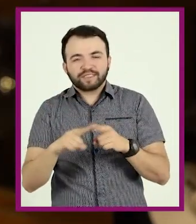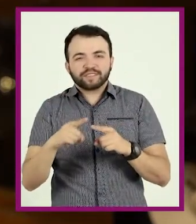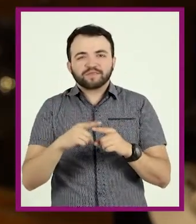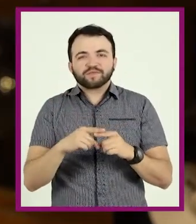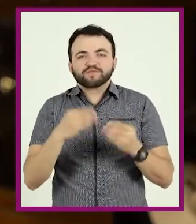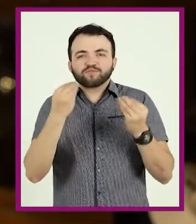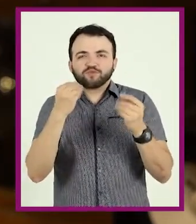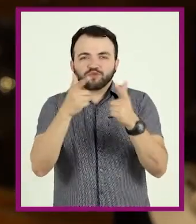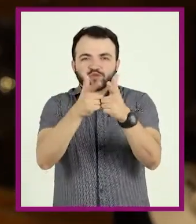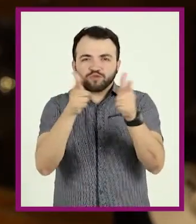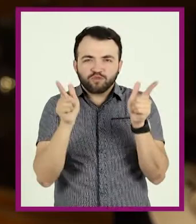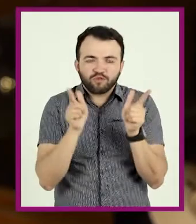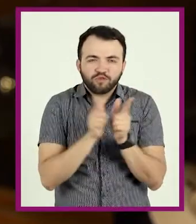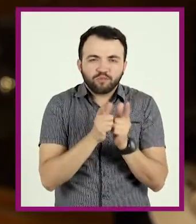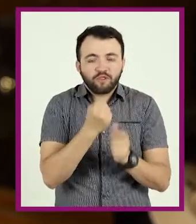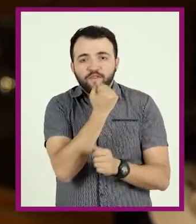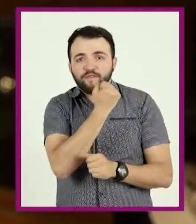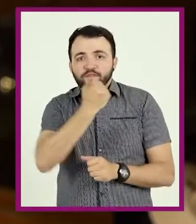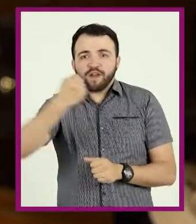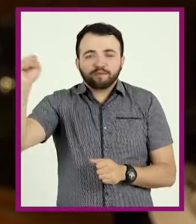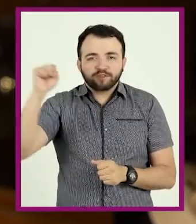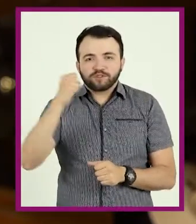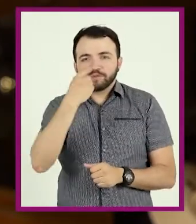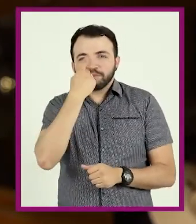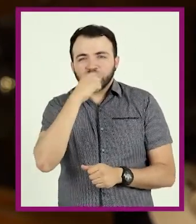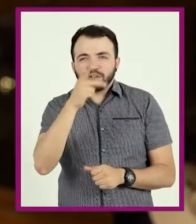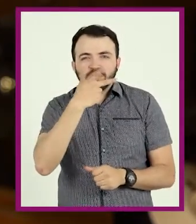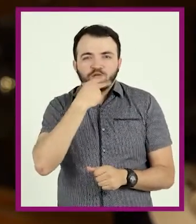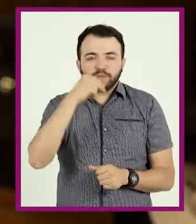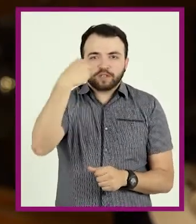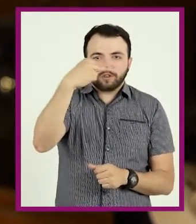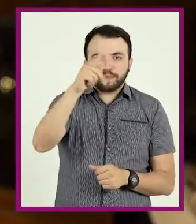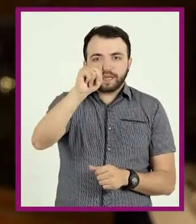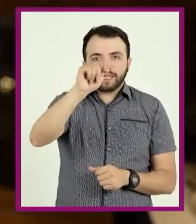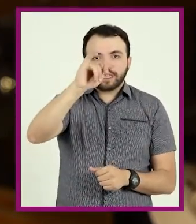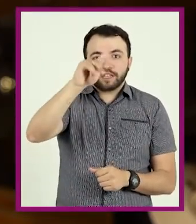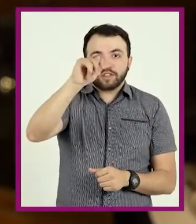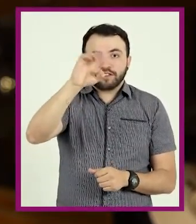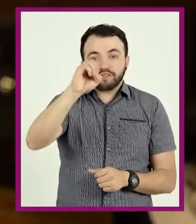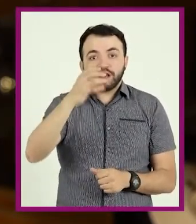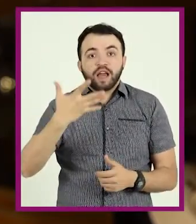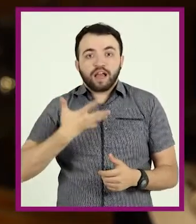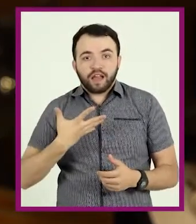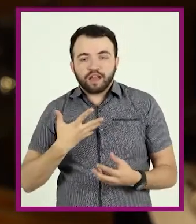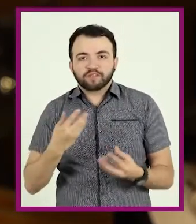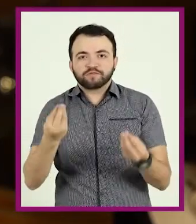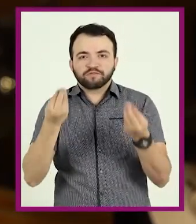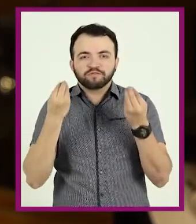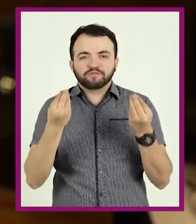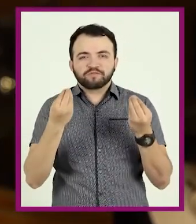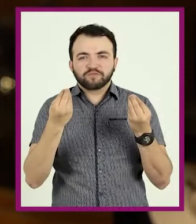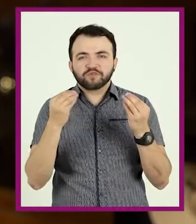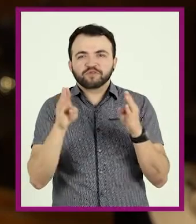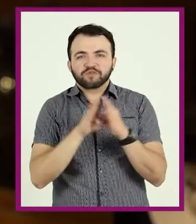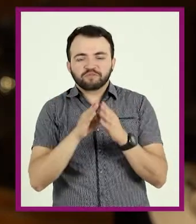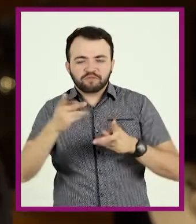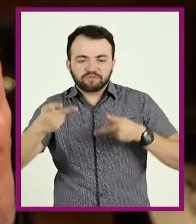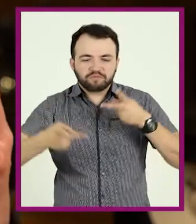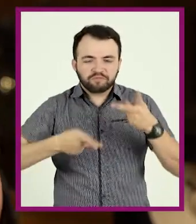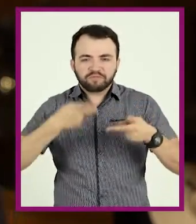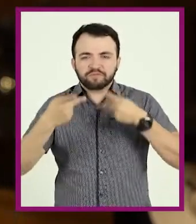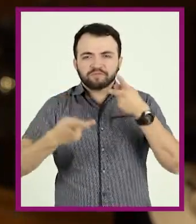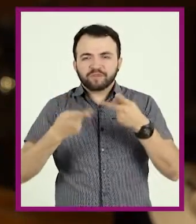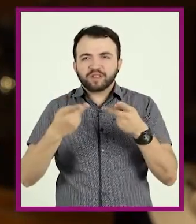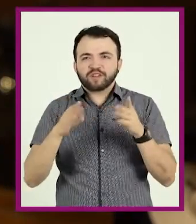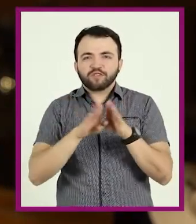más famosas del rock, que además tocaron en varios recitales para Tito. En fin, había como una riqueza y un diálogo entre